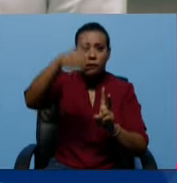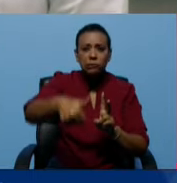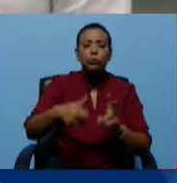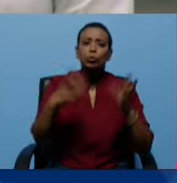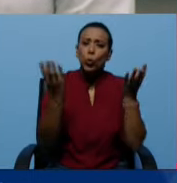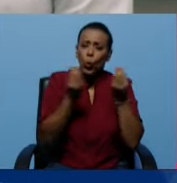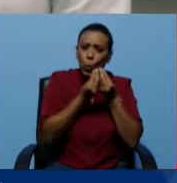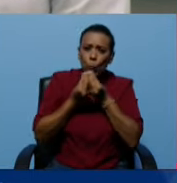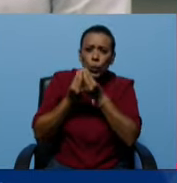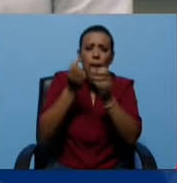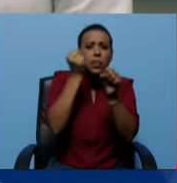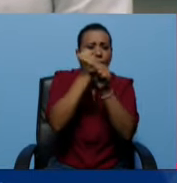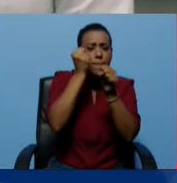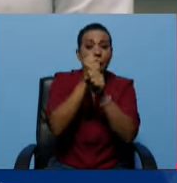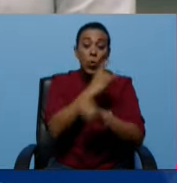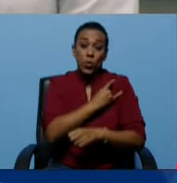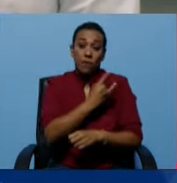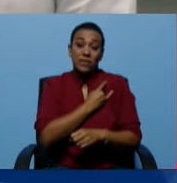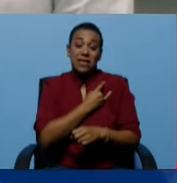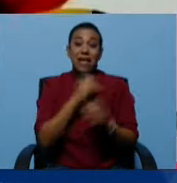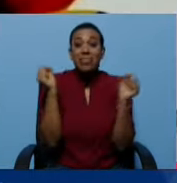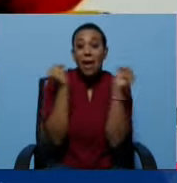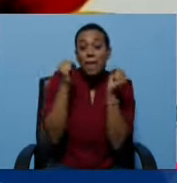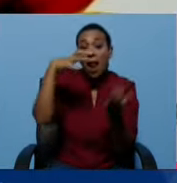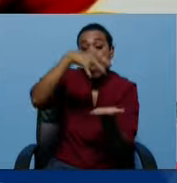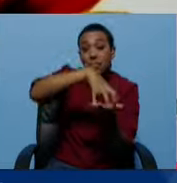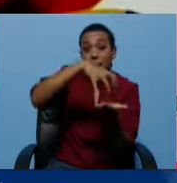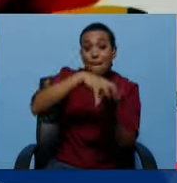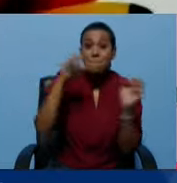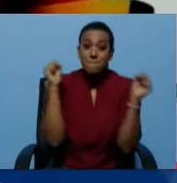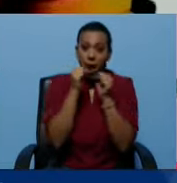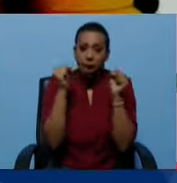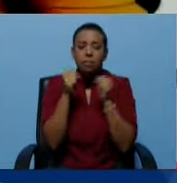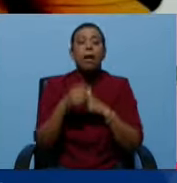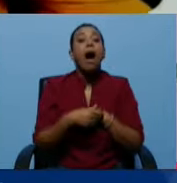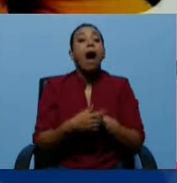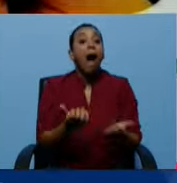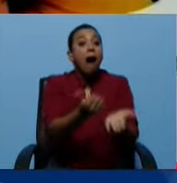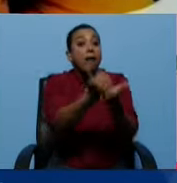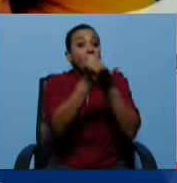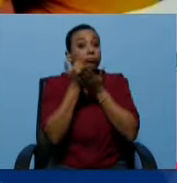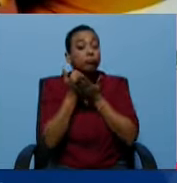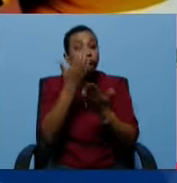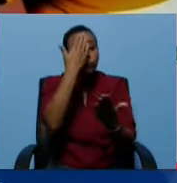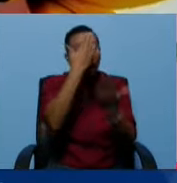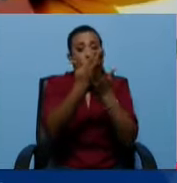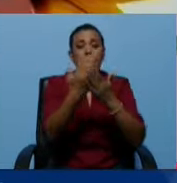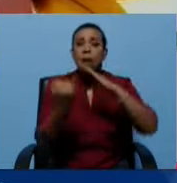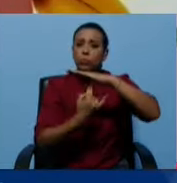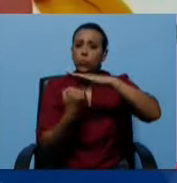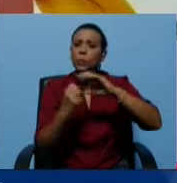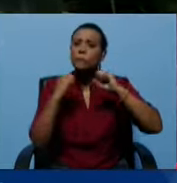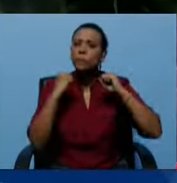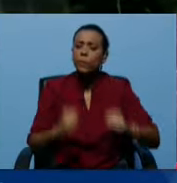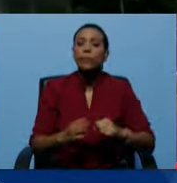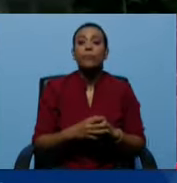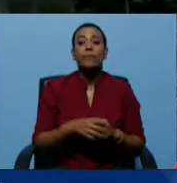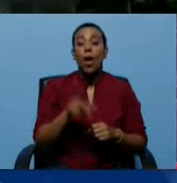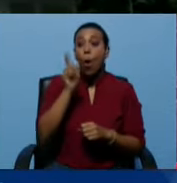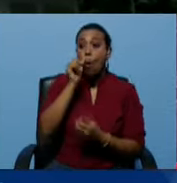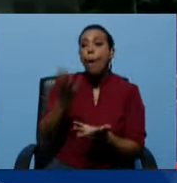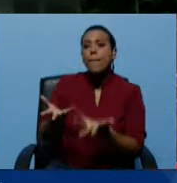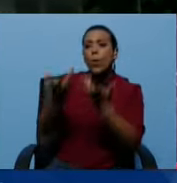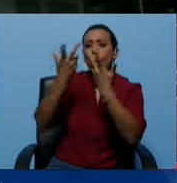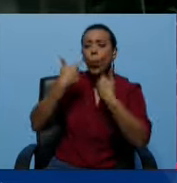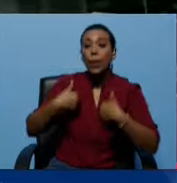con nosotros en la Universidad de los Andes, en la ULA, que nos va a ayudar al frente de la institución como tal. Alberto, vamos a